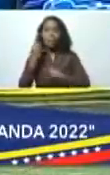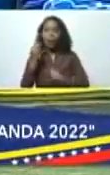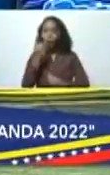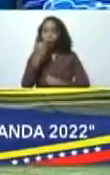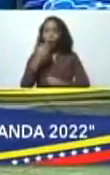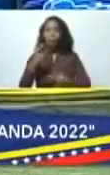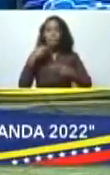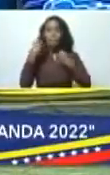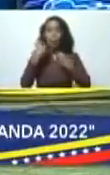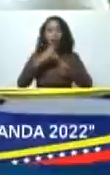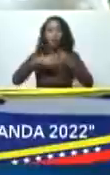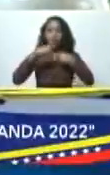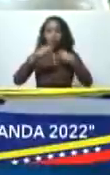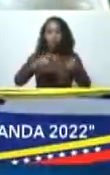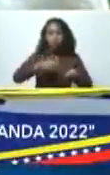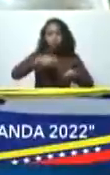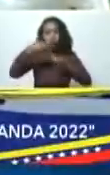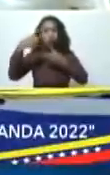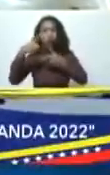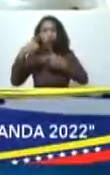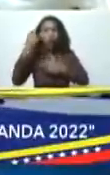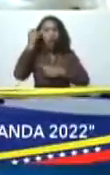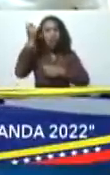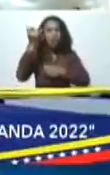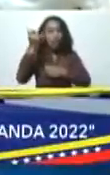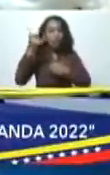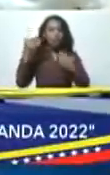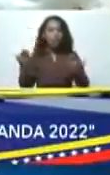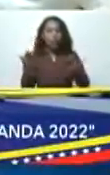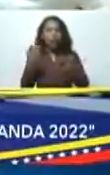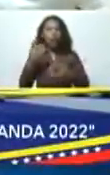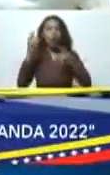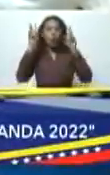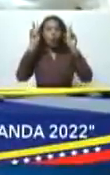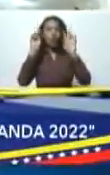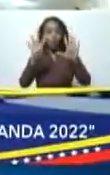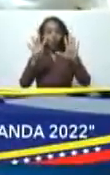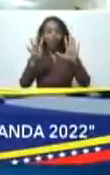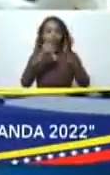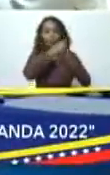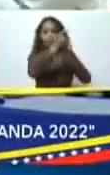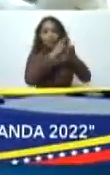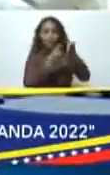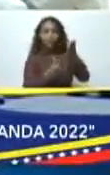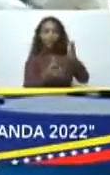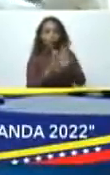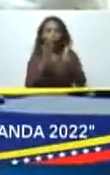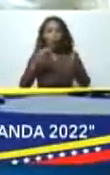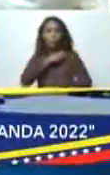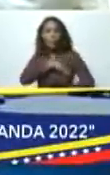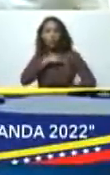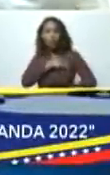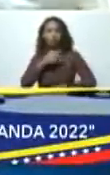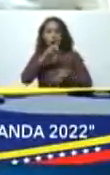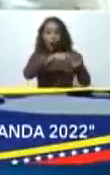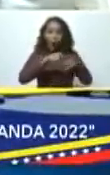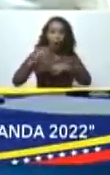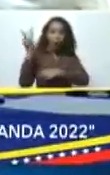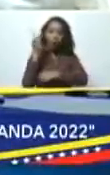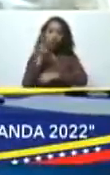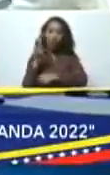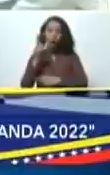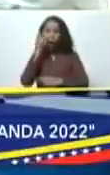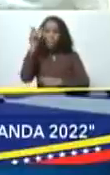exportar. ¿Qué me puede decir el ideólogo de los 9 vértices de la gran misión Agrovenezuela?